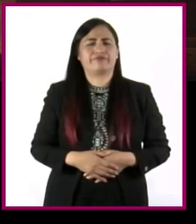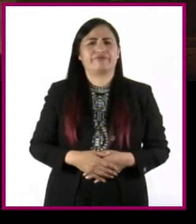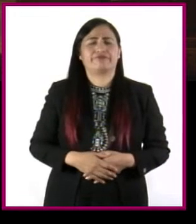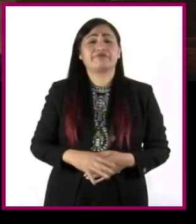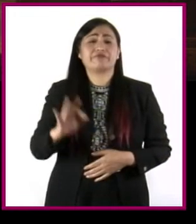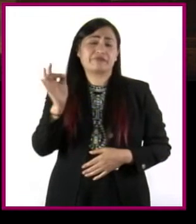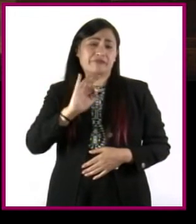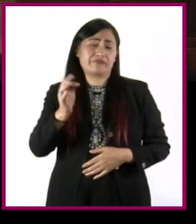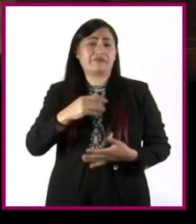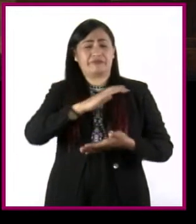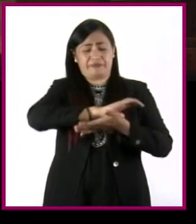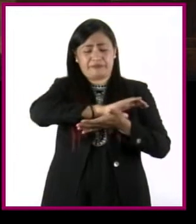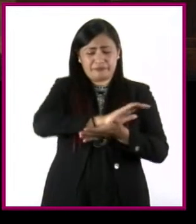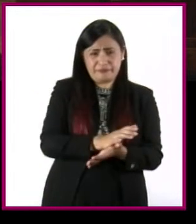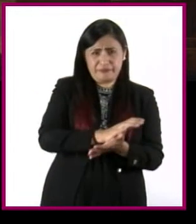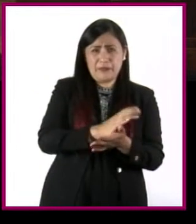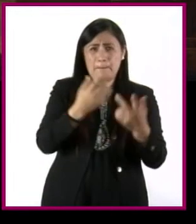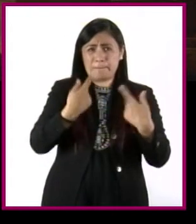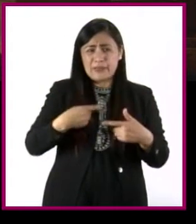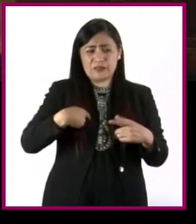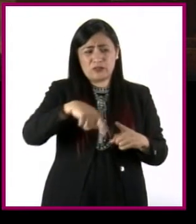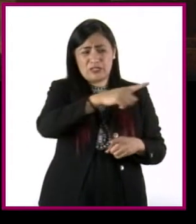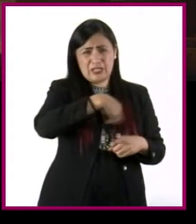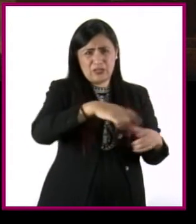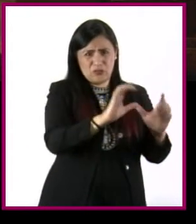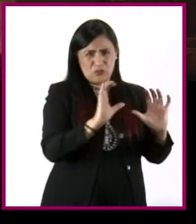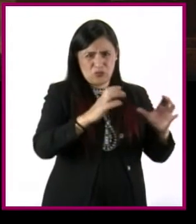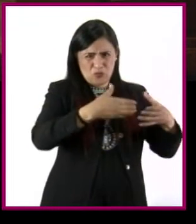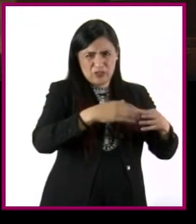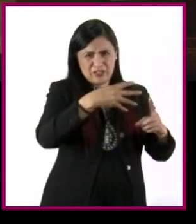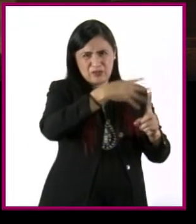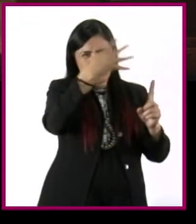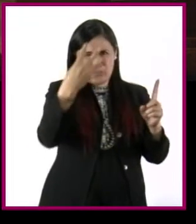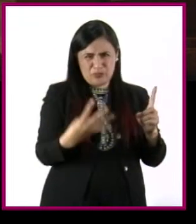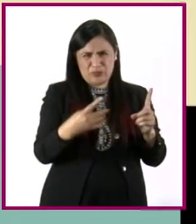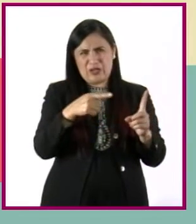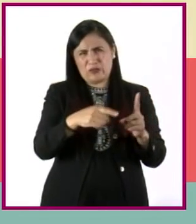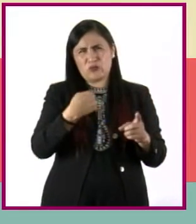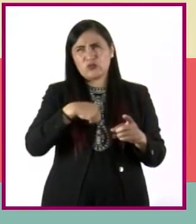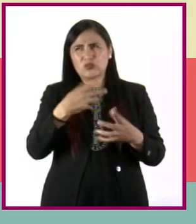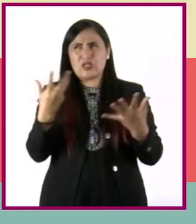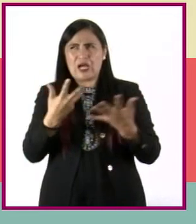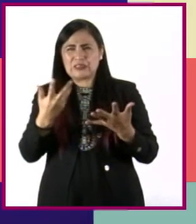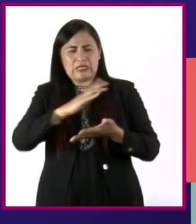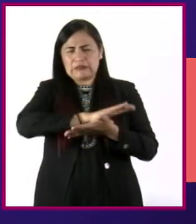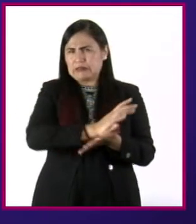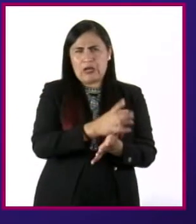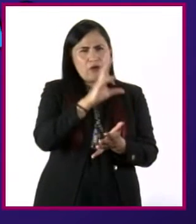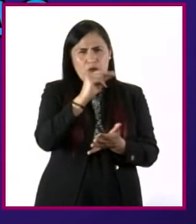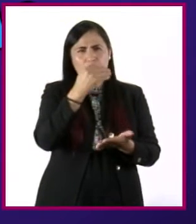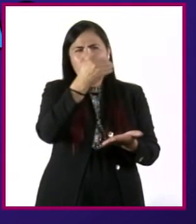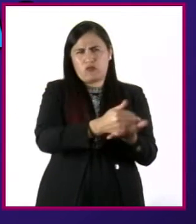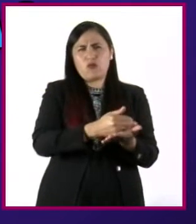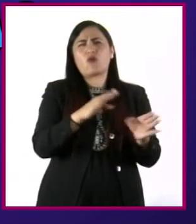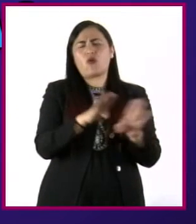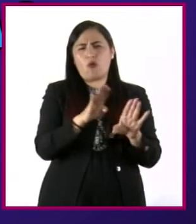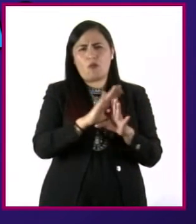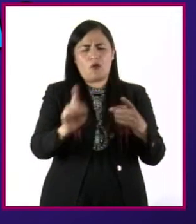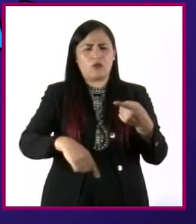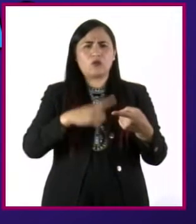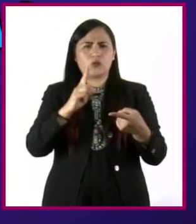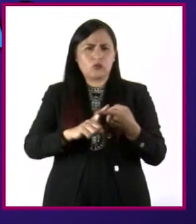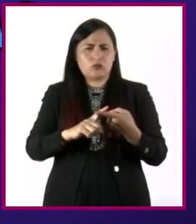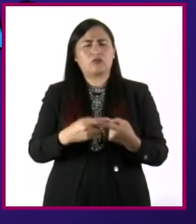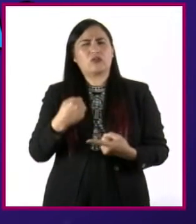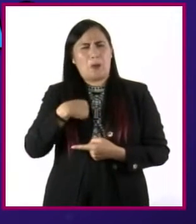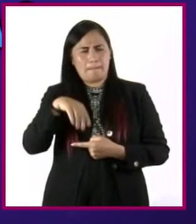hacer contra la discriminación de las personas LGBTTIQ+. 1. No hacer